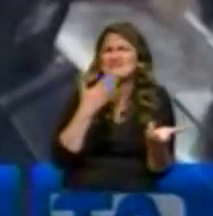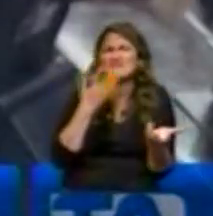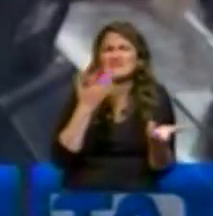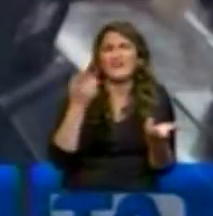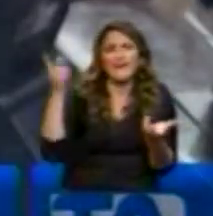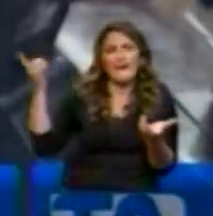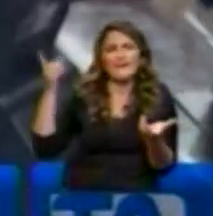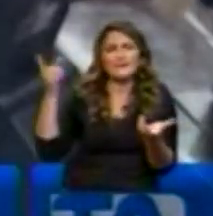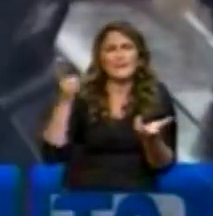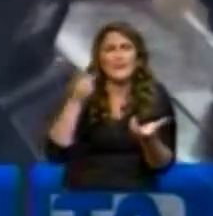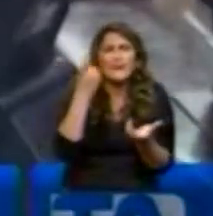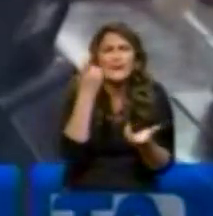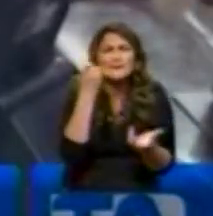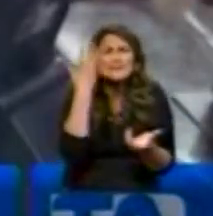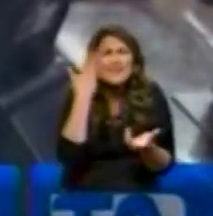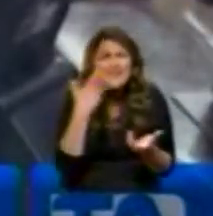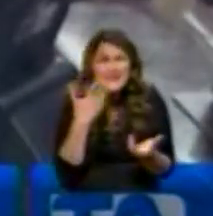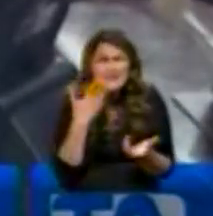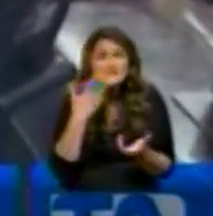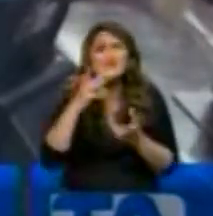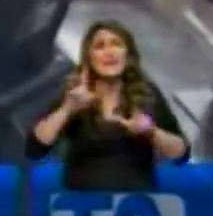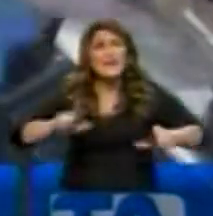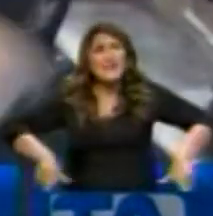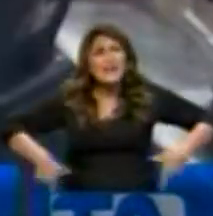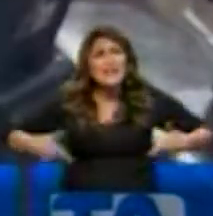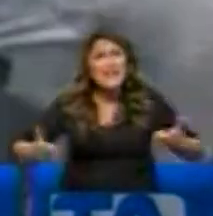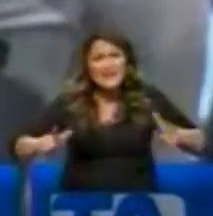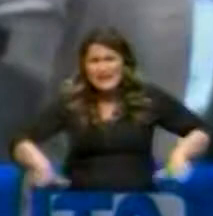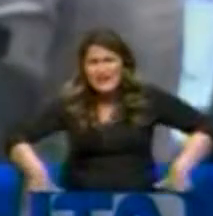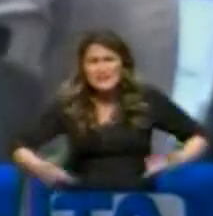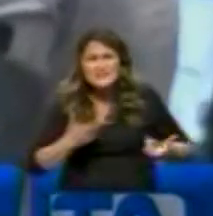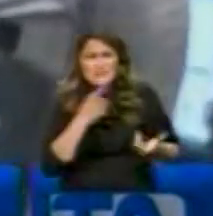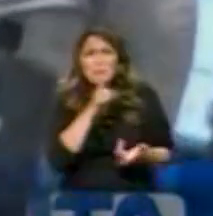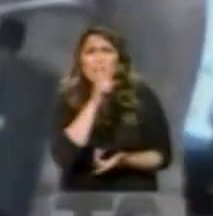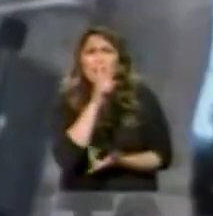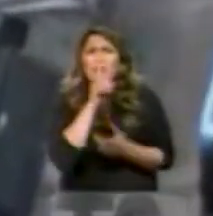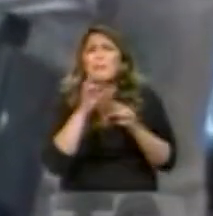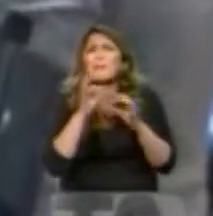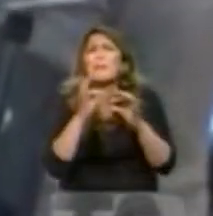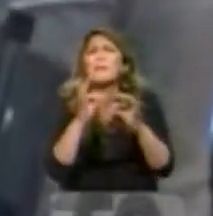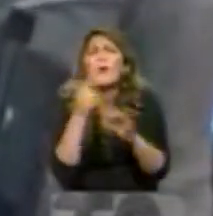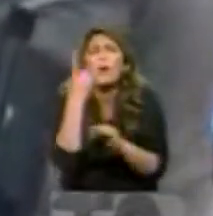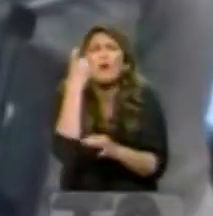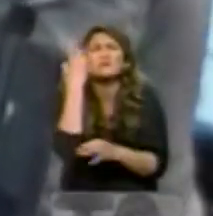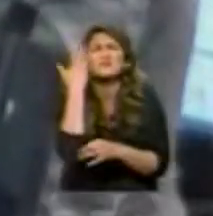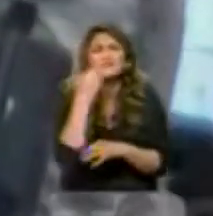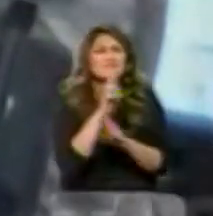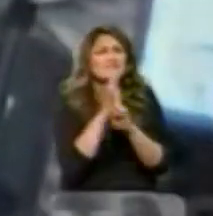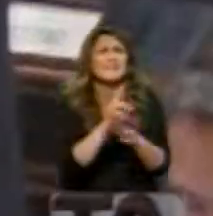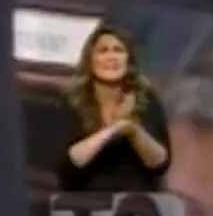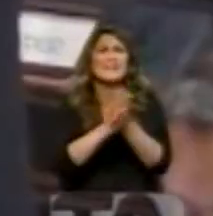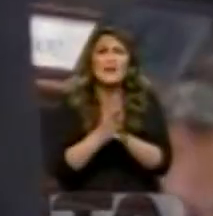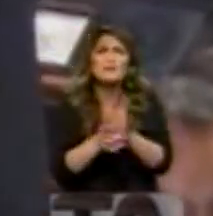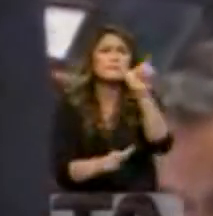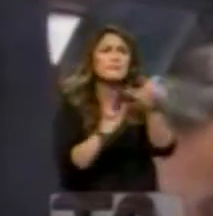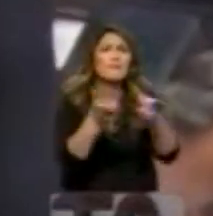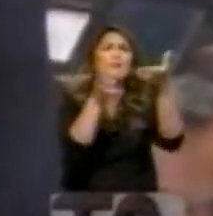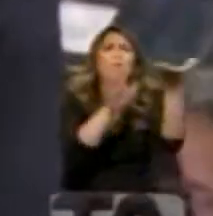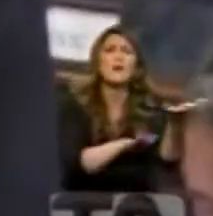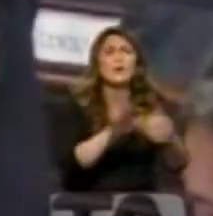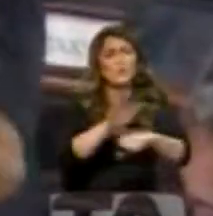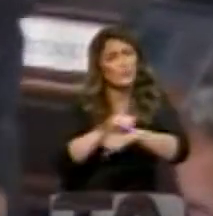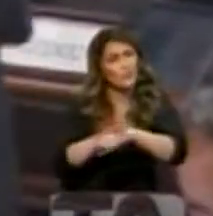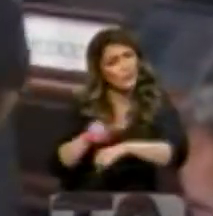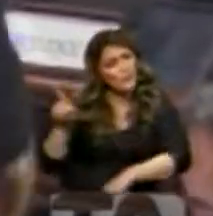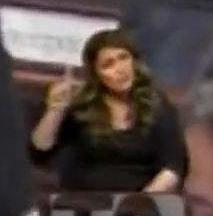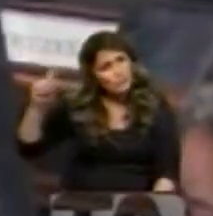ver a gente morir. El diálogo tenía que venir ya. Mientras otros rechazaron que la asamblea no haya dicho nada durante los